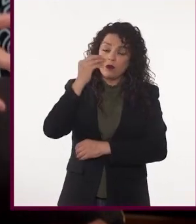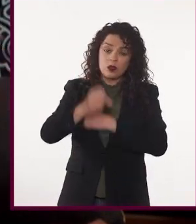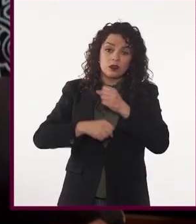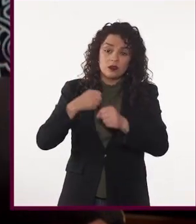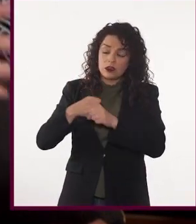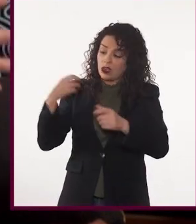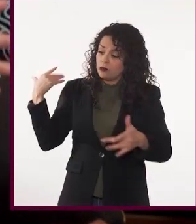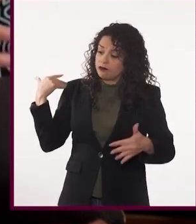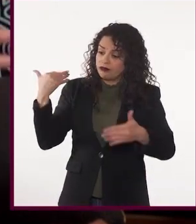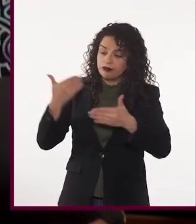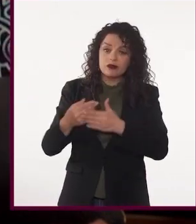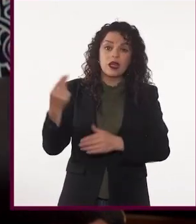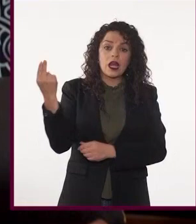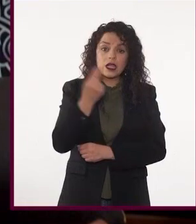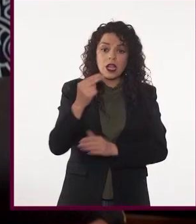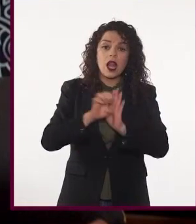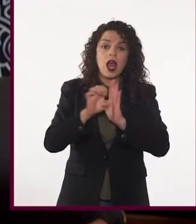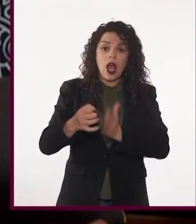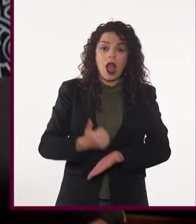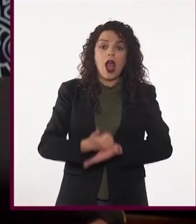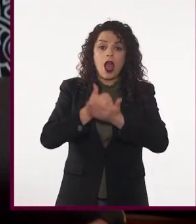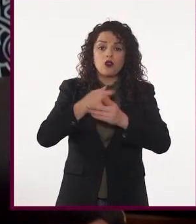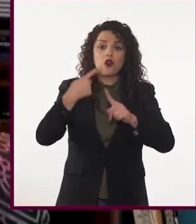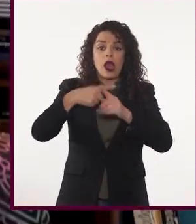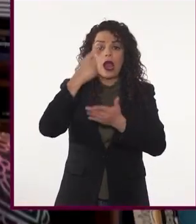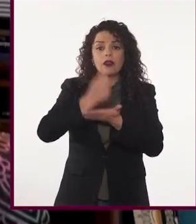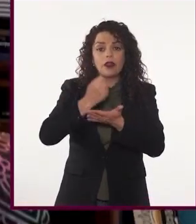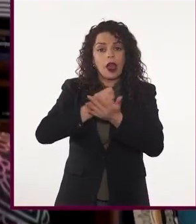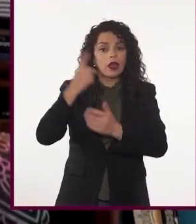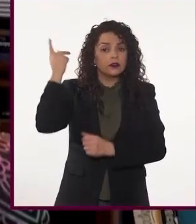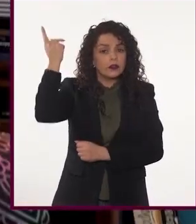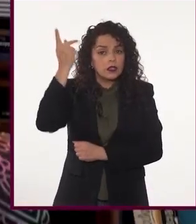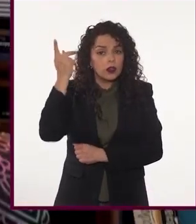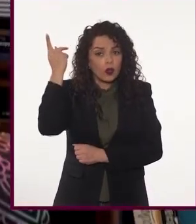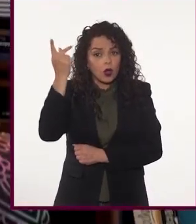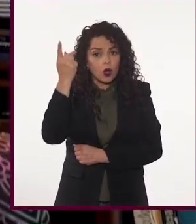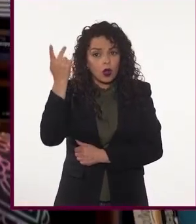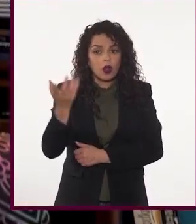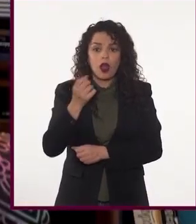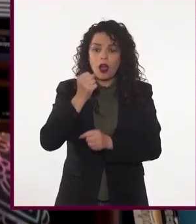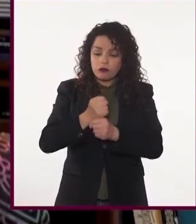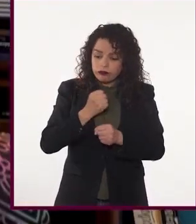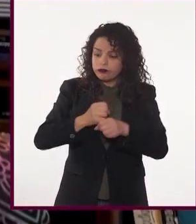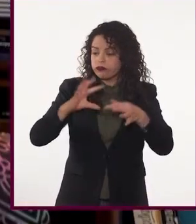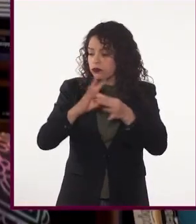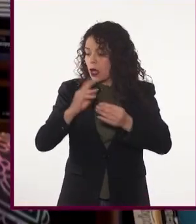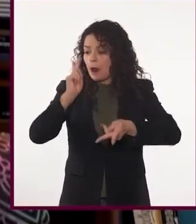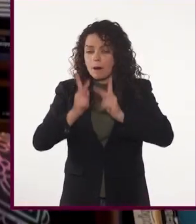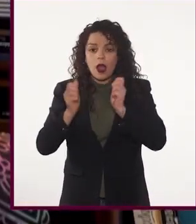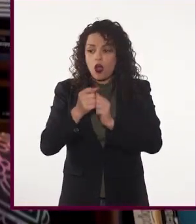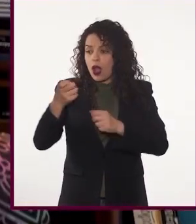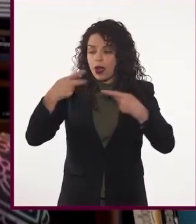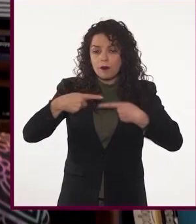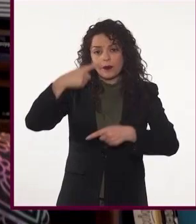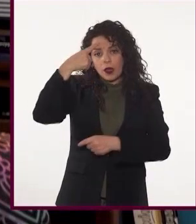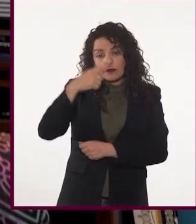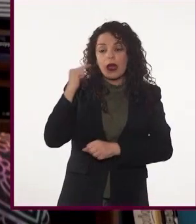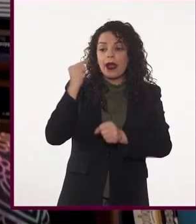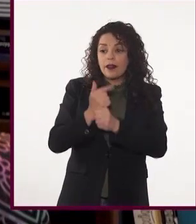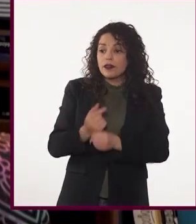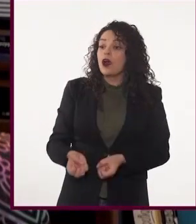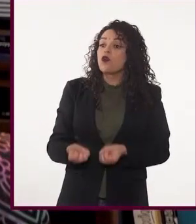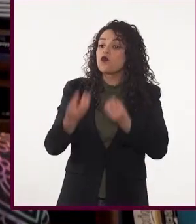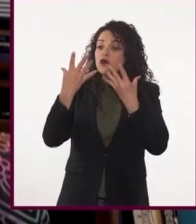puede requerirse mucho tiempo y ayuda profesional, como la de un psicólogo o un terapeuta que trabaje con la persona agredida